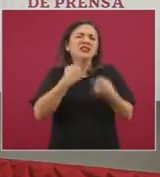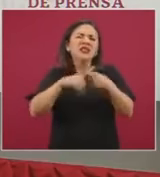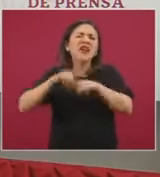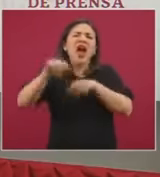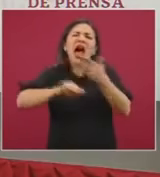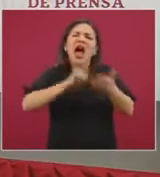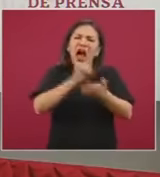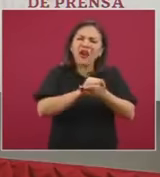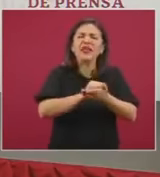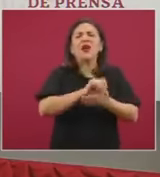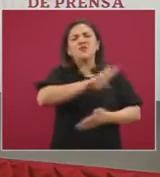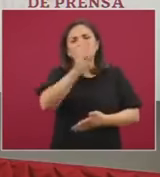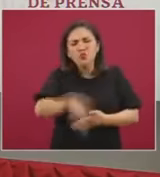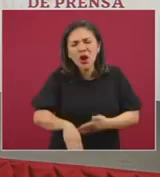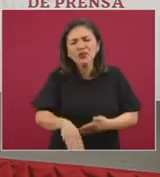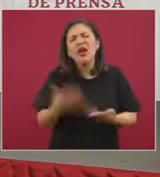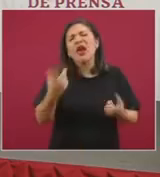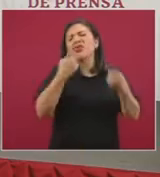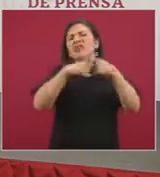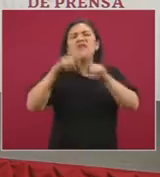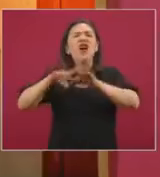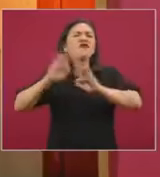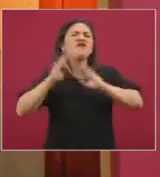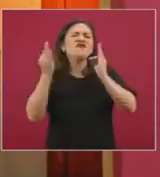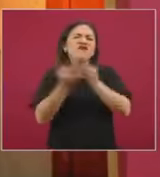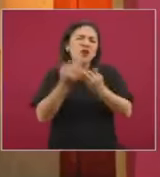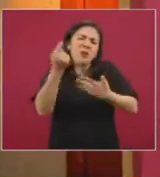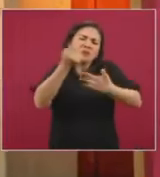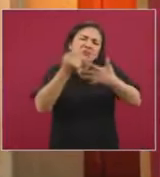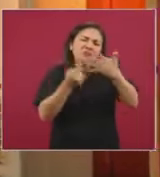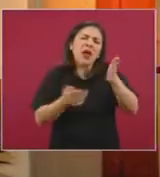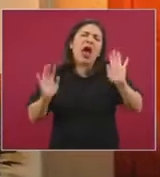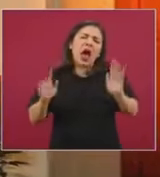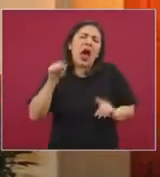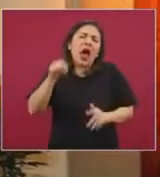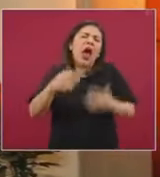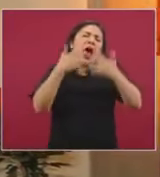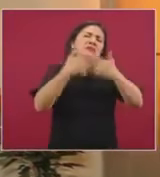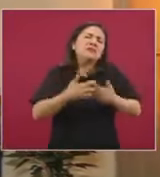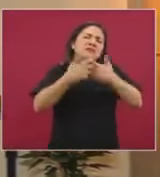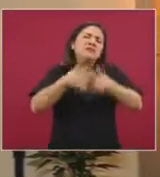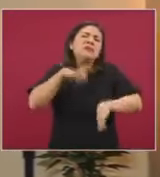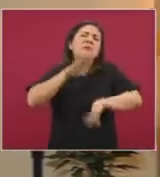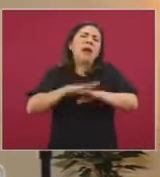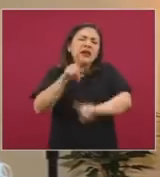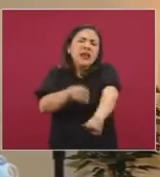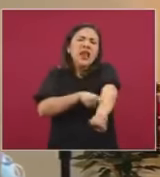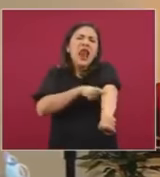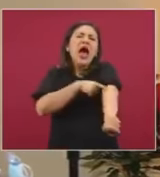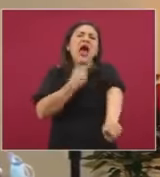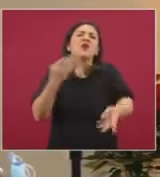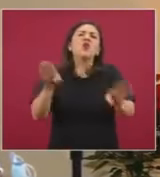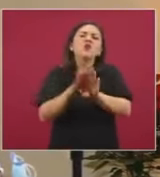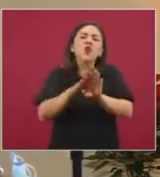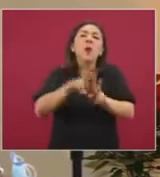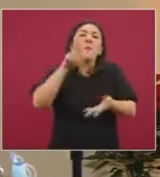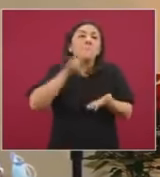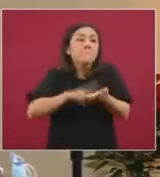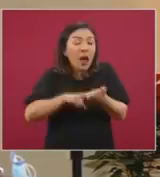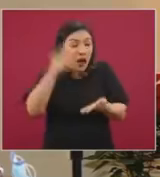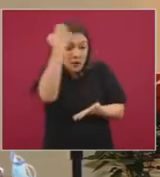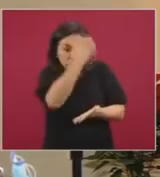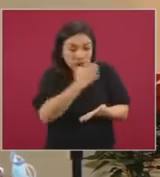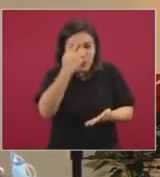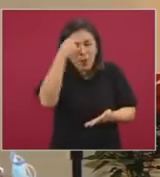del acta de defunción en sus diferentes formatos, pues tiene un proceso más largo de registro, de validación, porque